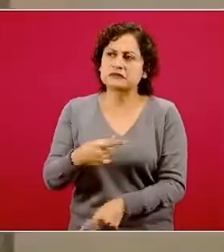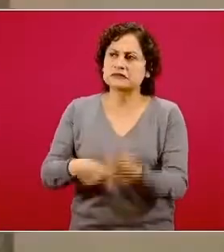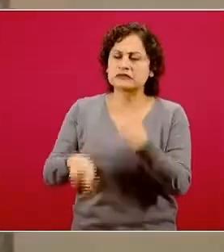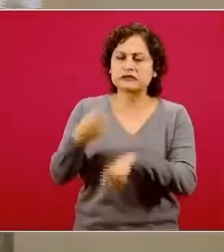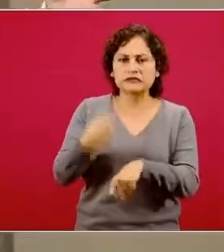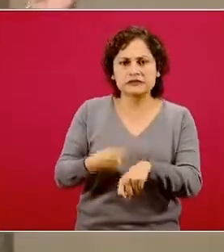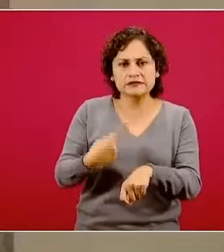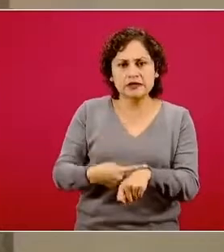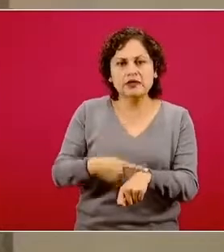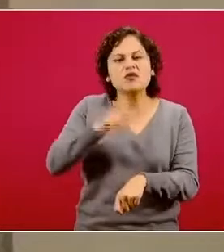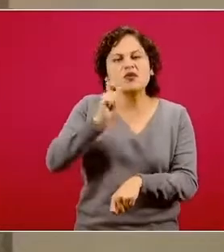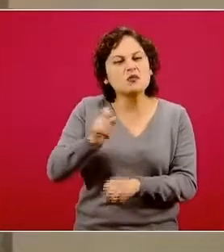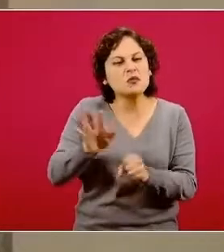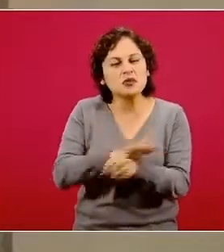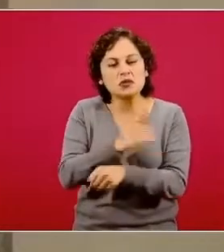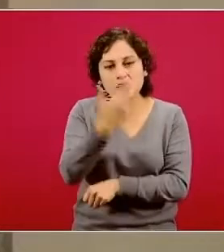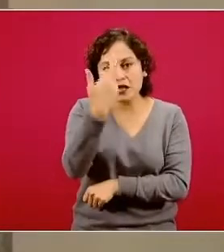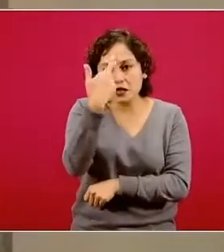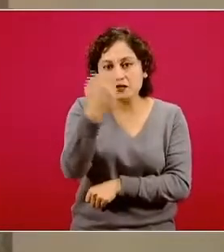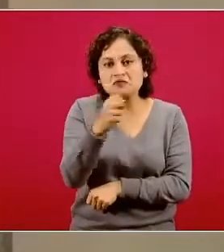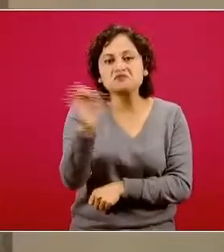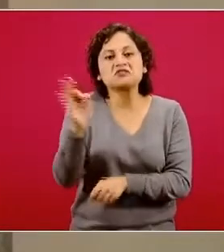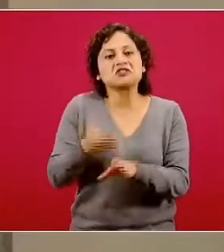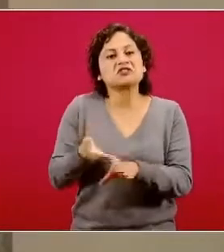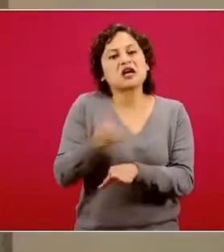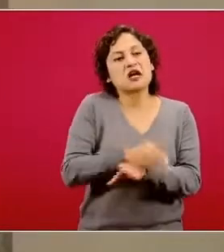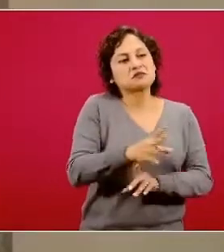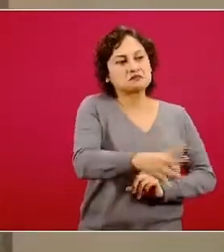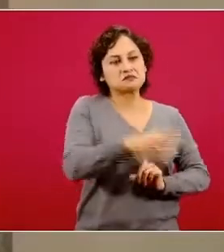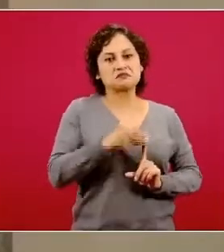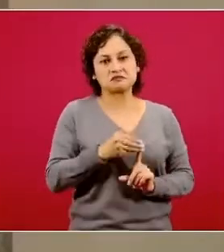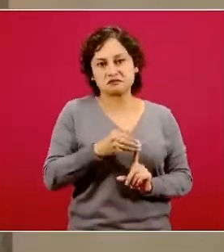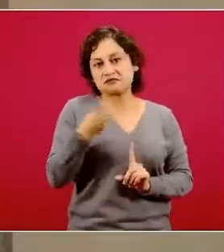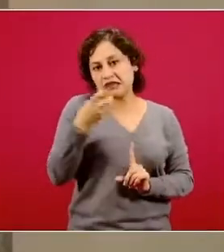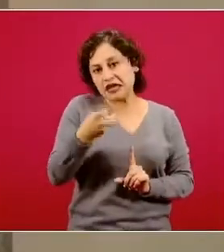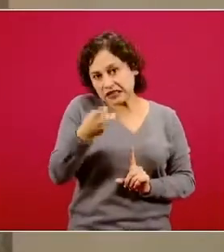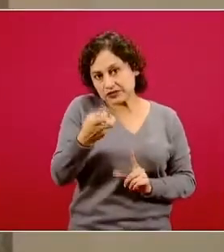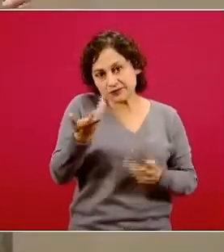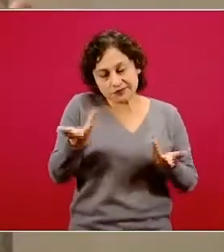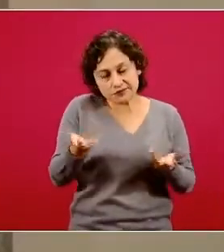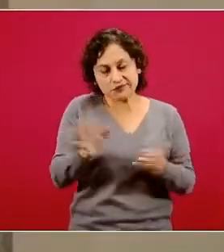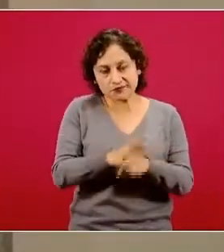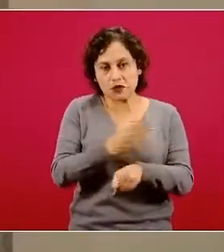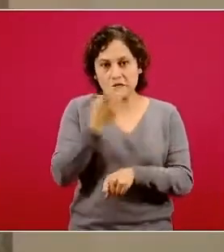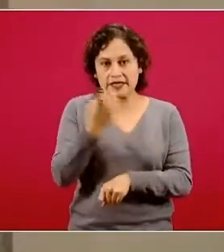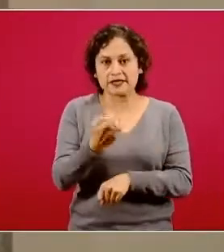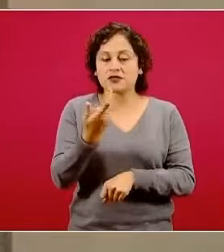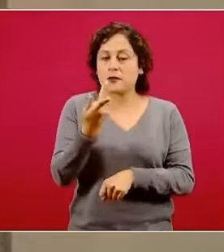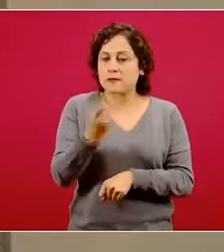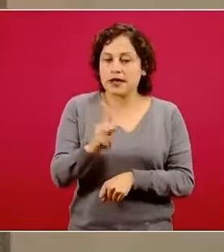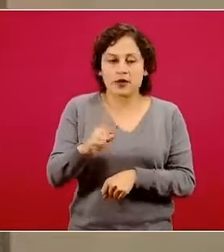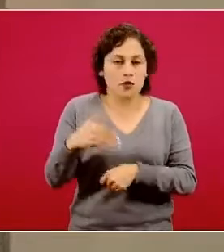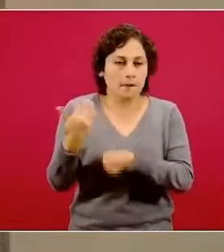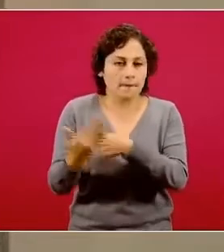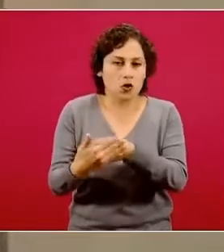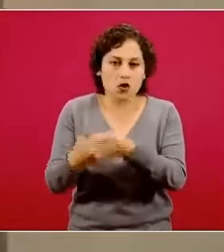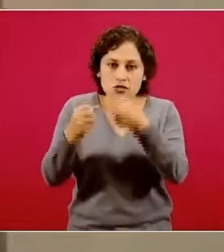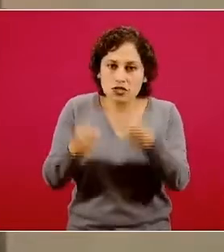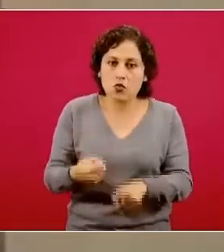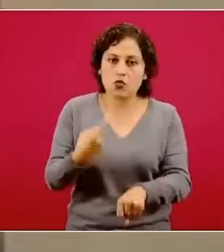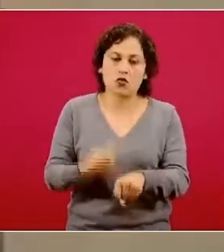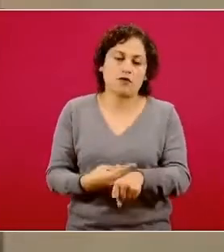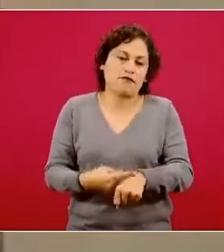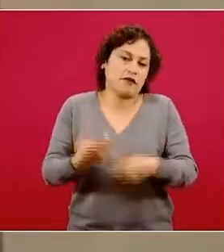incubación de alguna enfermedad. Puede ser también la propia influenza, pero puede ser cualquier otro virus